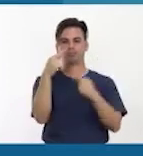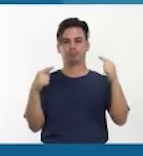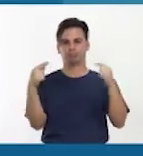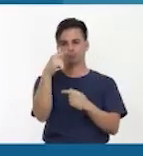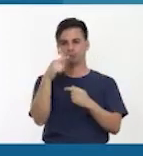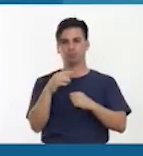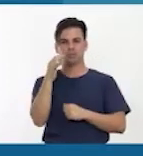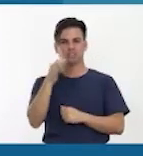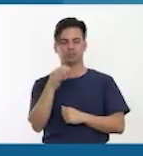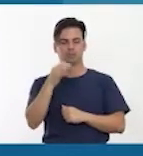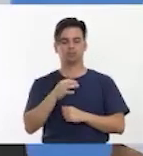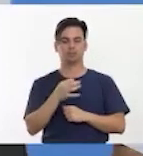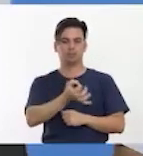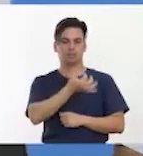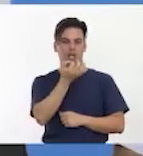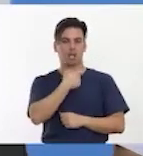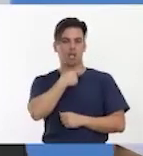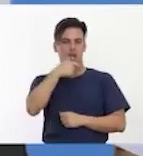Todo